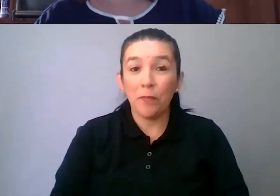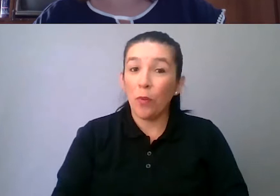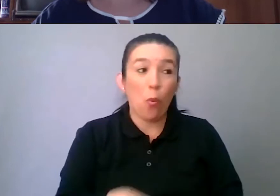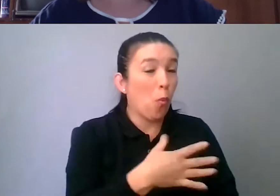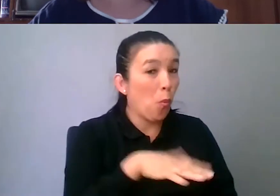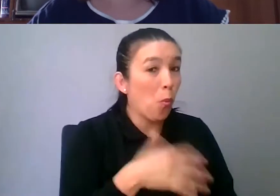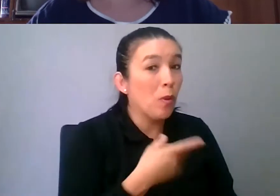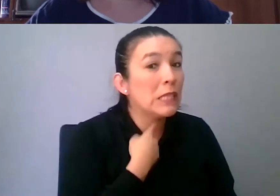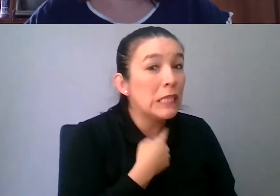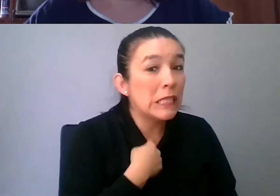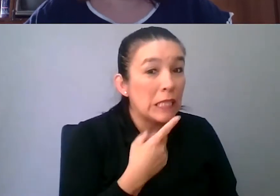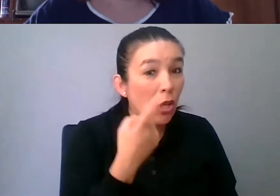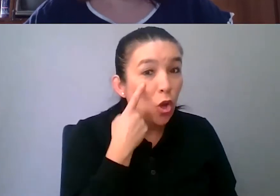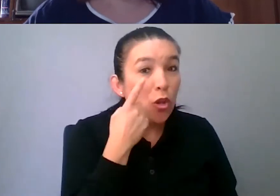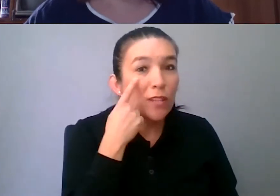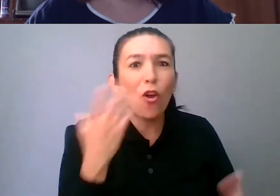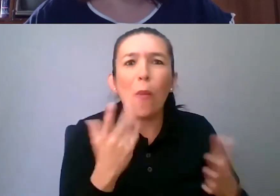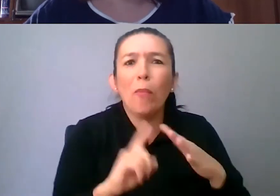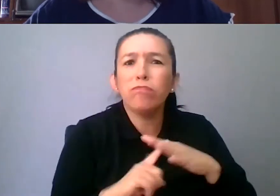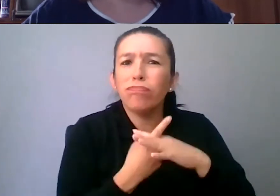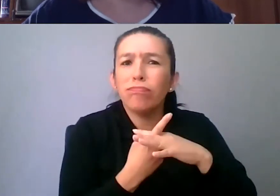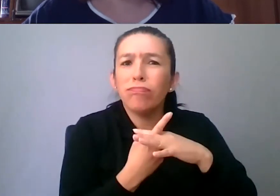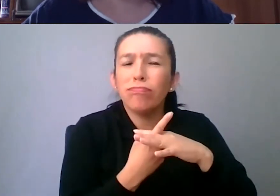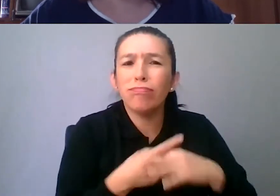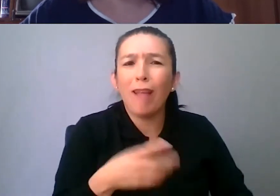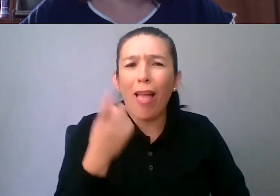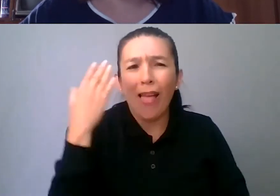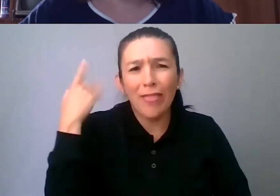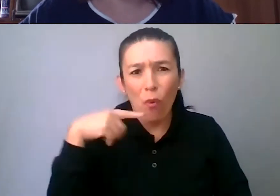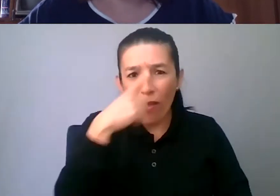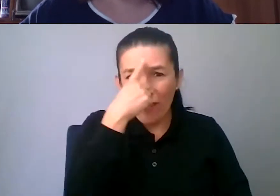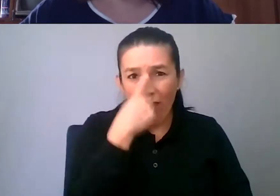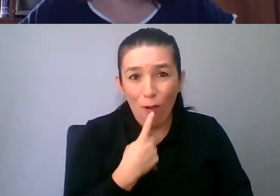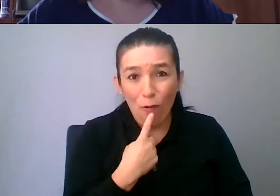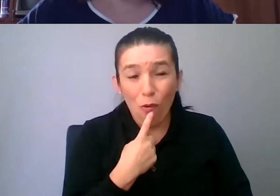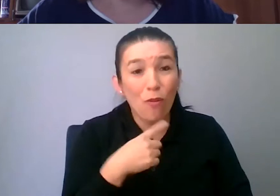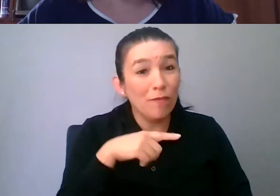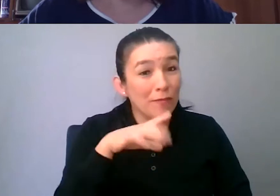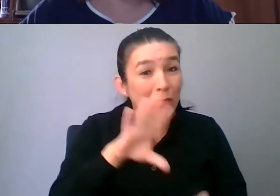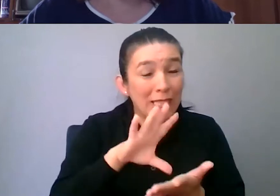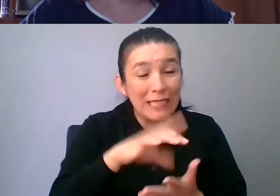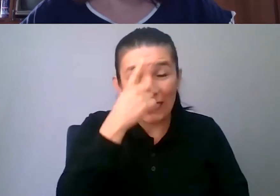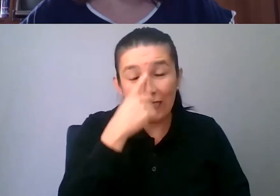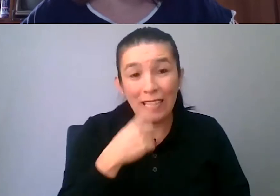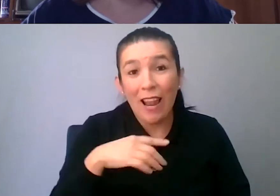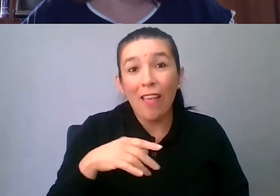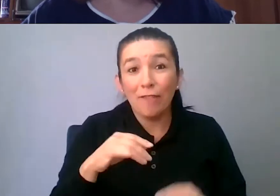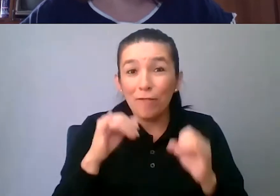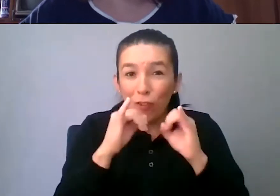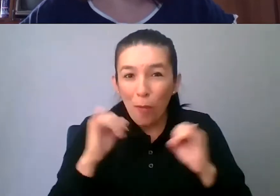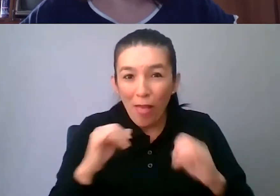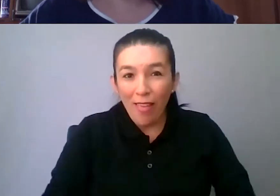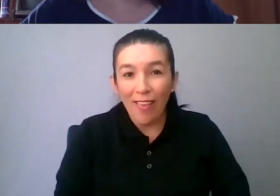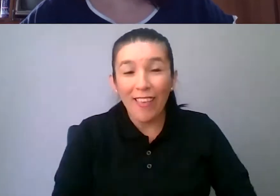Interesante, bueno, conocer este origen griego, ¿cierto? De las figuras de hilo. Claro que en este